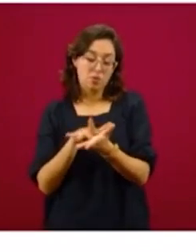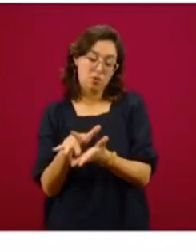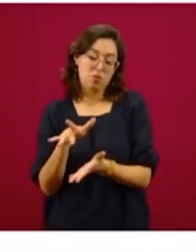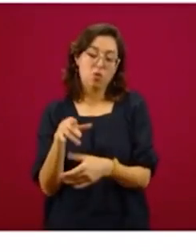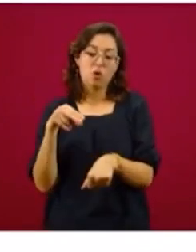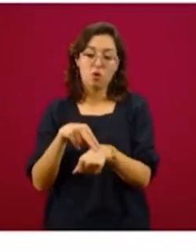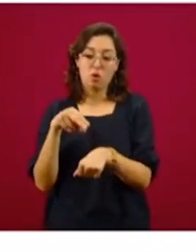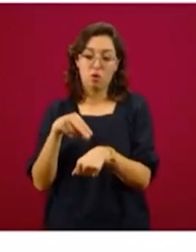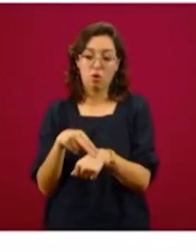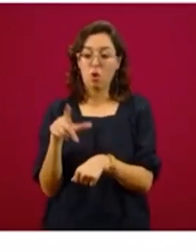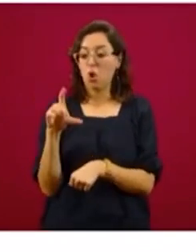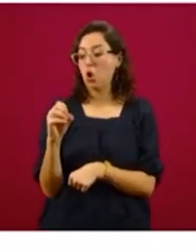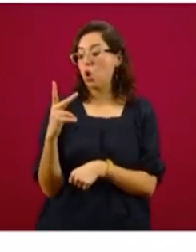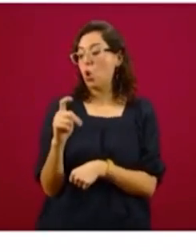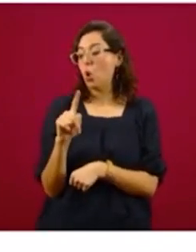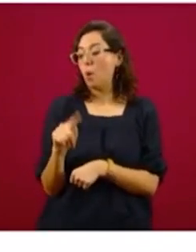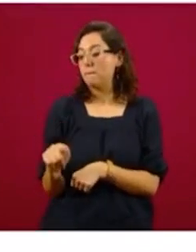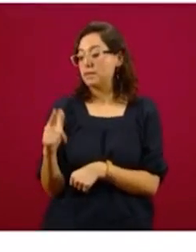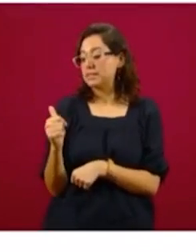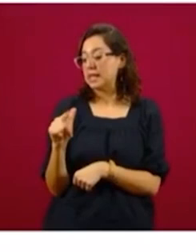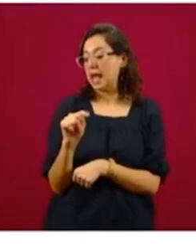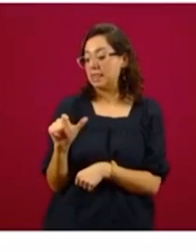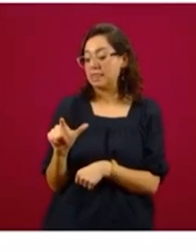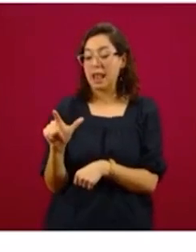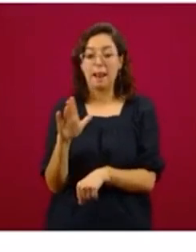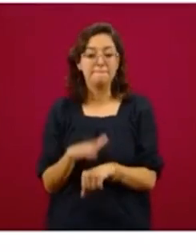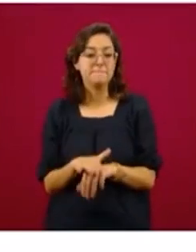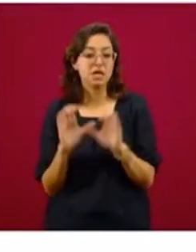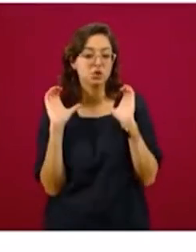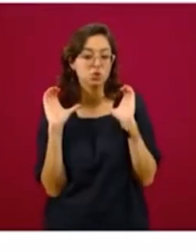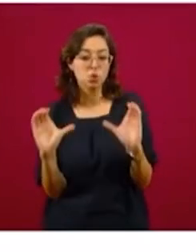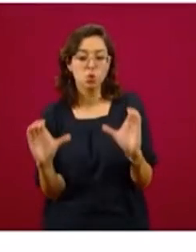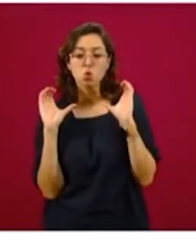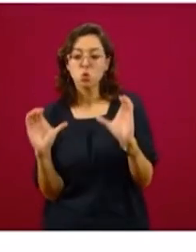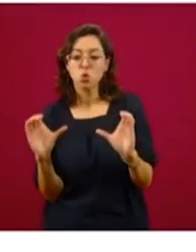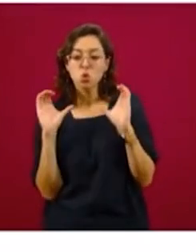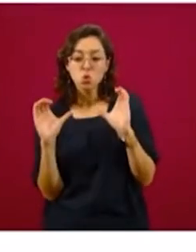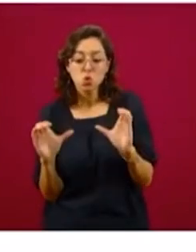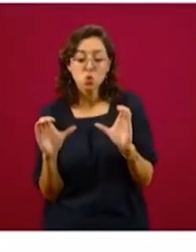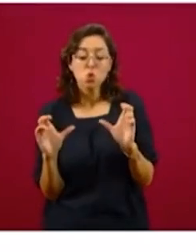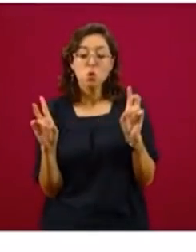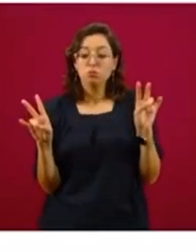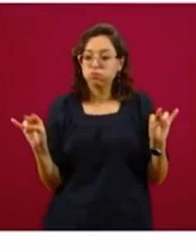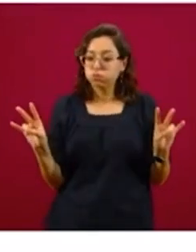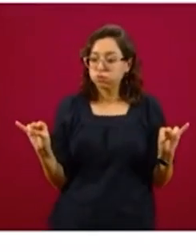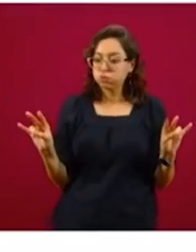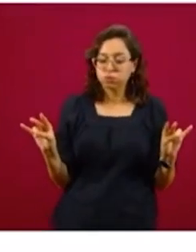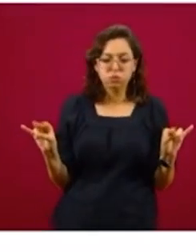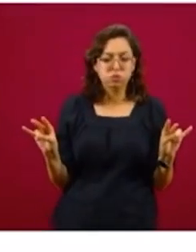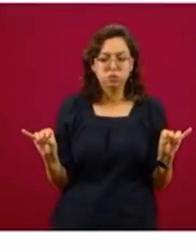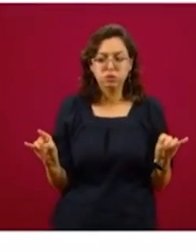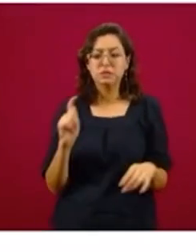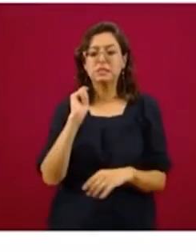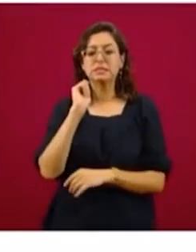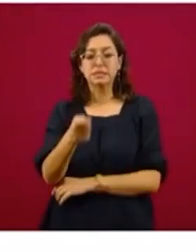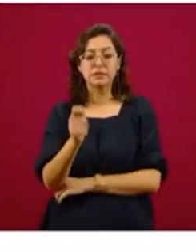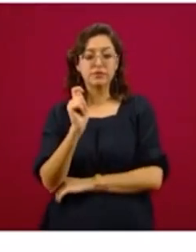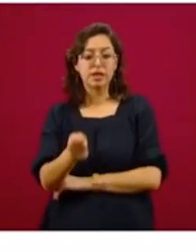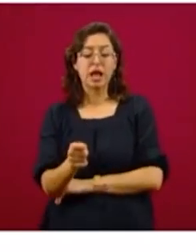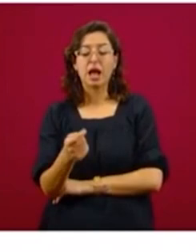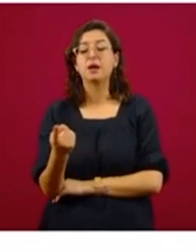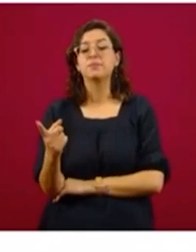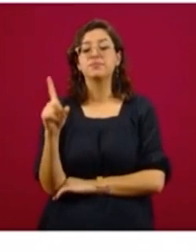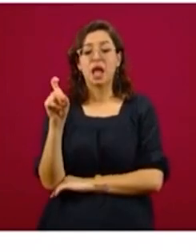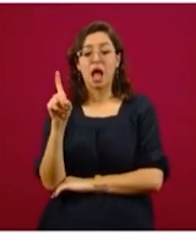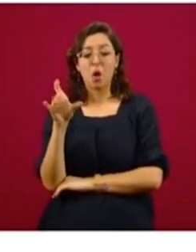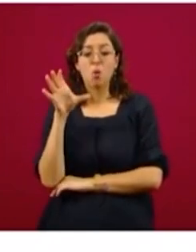es el principio de máxima precaución esto qué quiere decir esto quiere decir que aguascalientes por ejemplo a